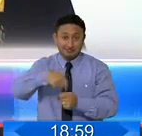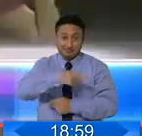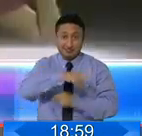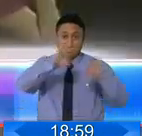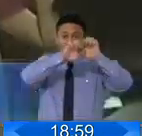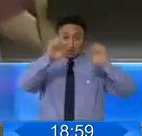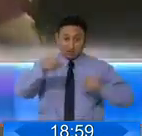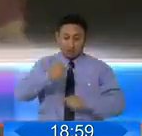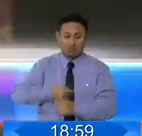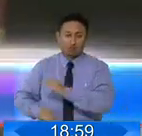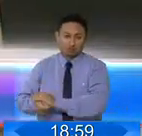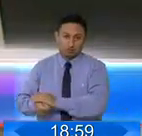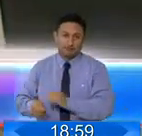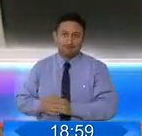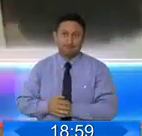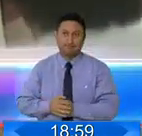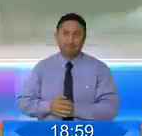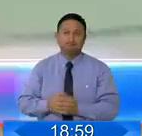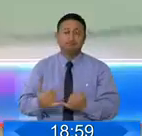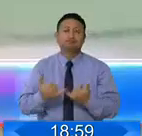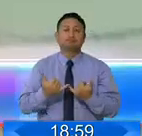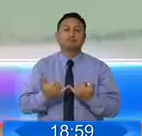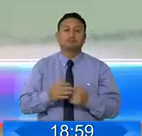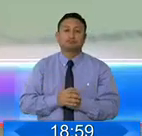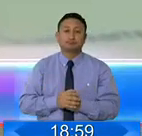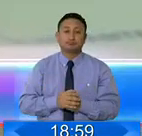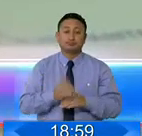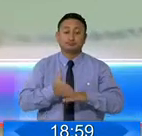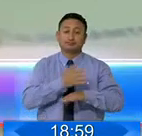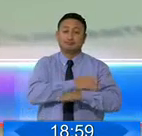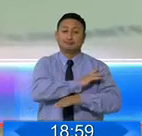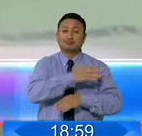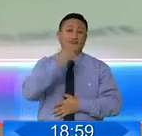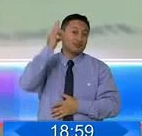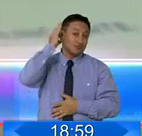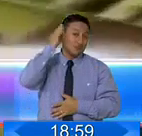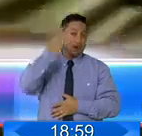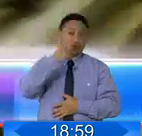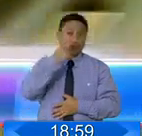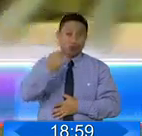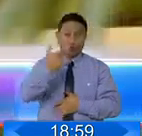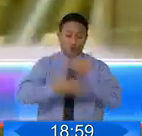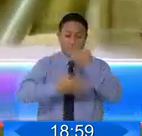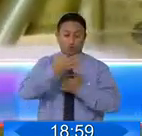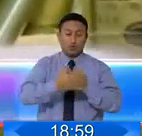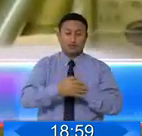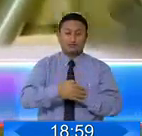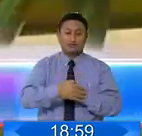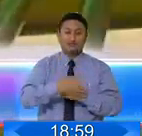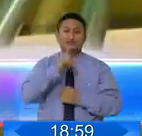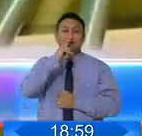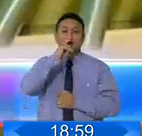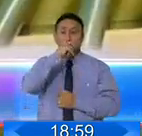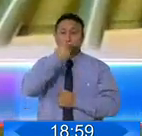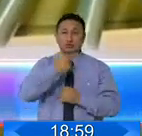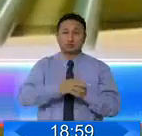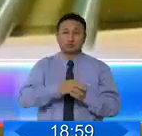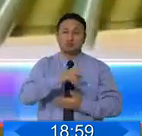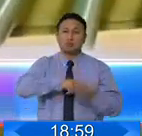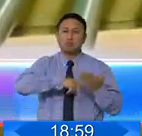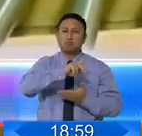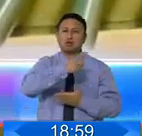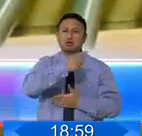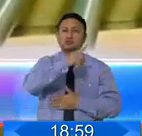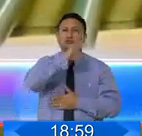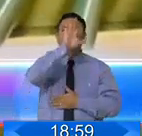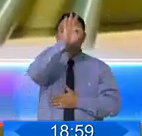Chevron. El laudo parcial establece que se deje sin efecto lo resuelto por el juez de Sucumbíos, que dispuso a Chevron pagar alrededor de 9 mil millones